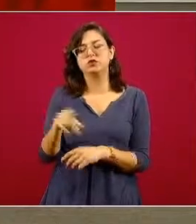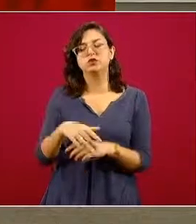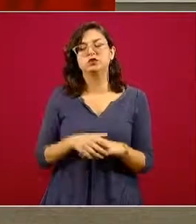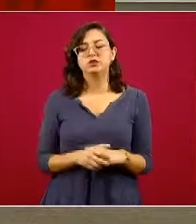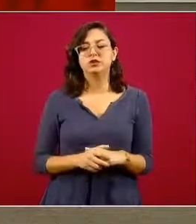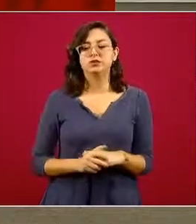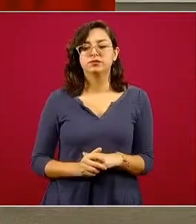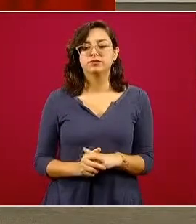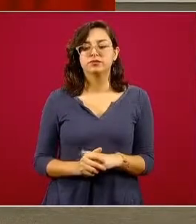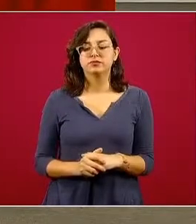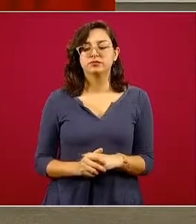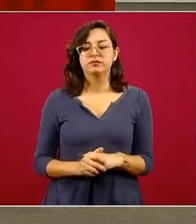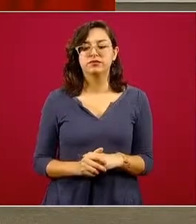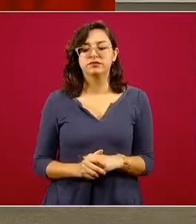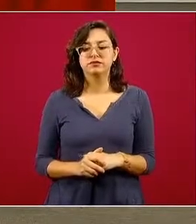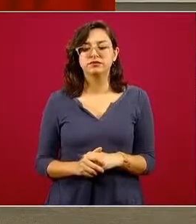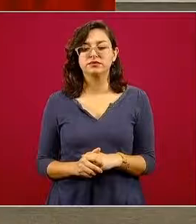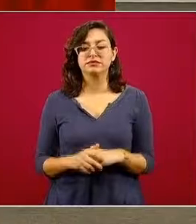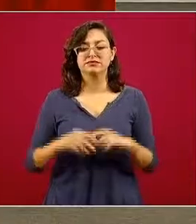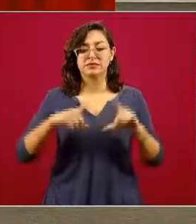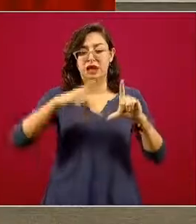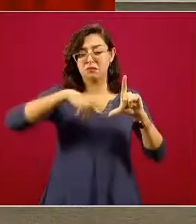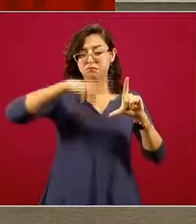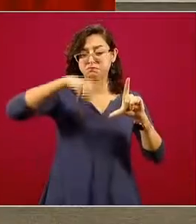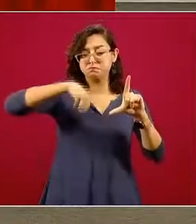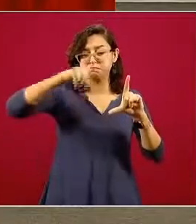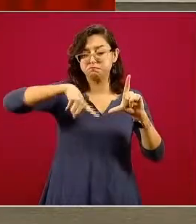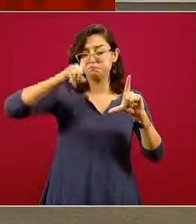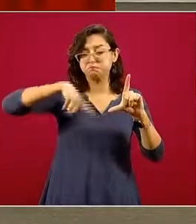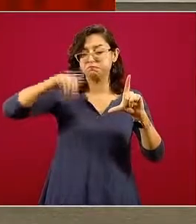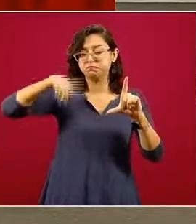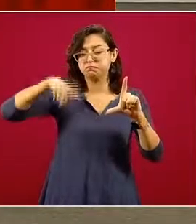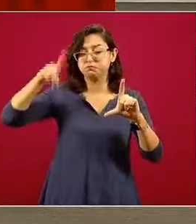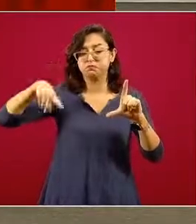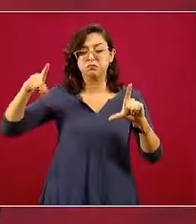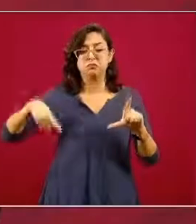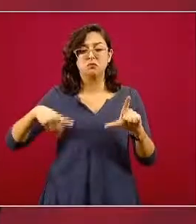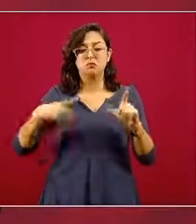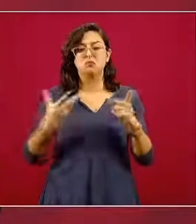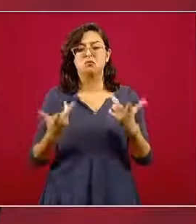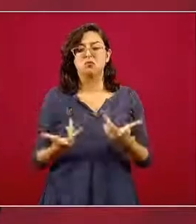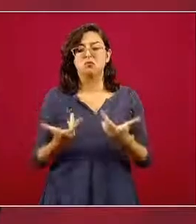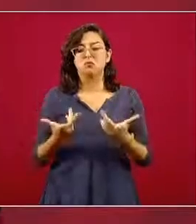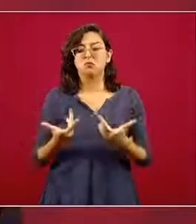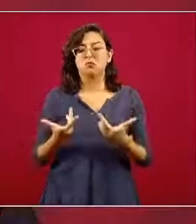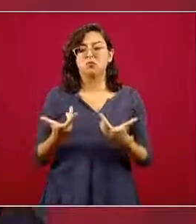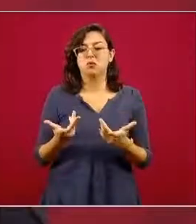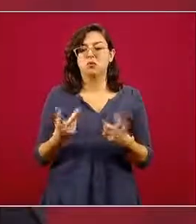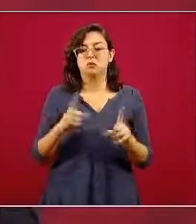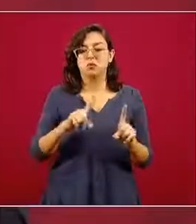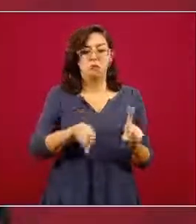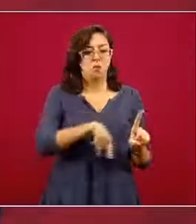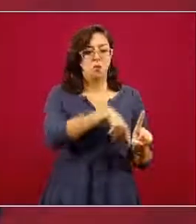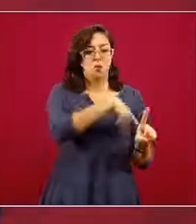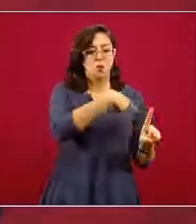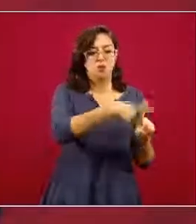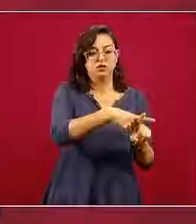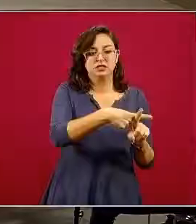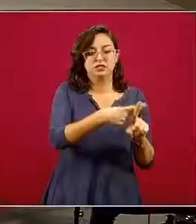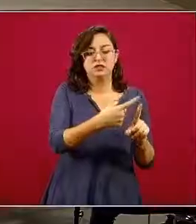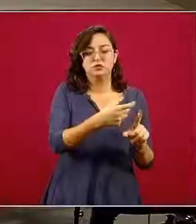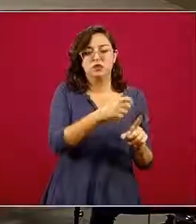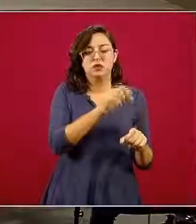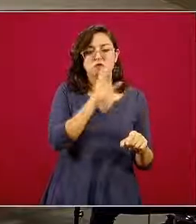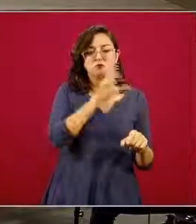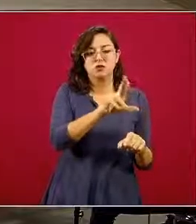los muchísimos parámetros que se grafican en este visualizador de datos es el porcentaje de positividad, justo el que acaba de